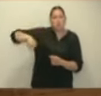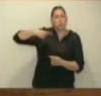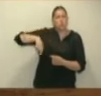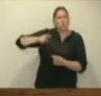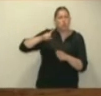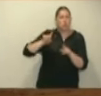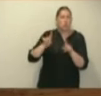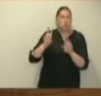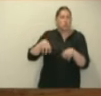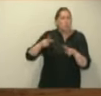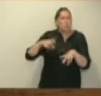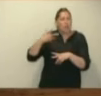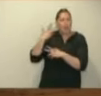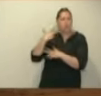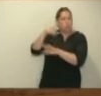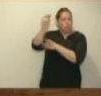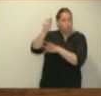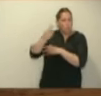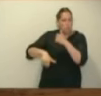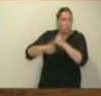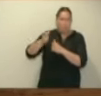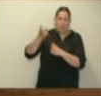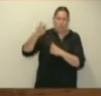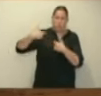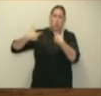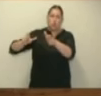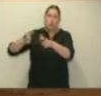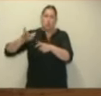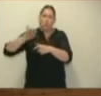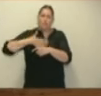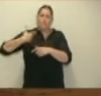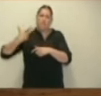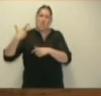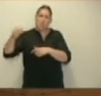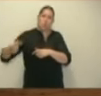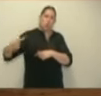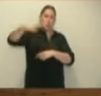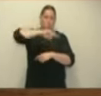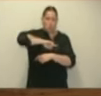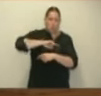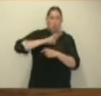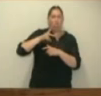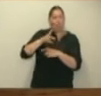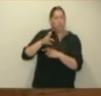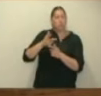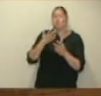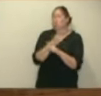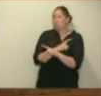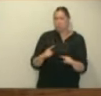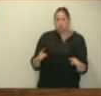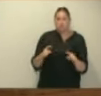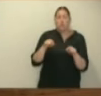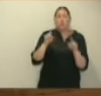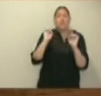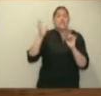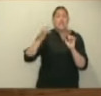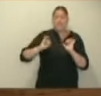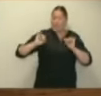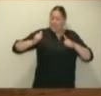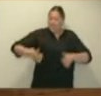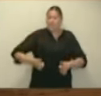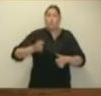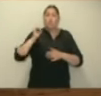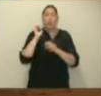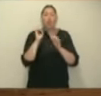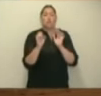grupo y espero que ningún grupo nos pretenda negar a nosotros ese derecho tampoco. Pues si hemos ejercido esta iniciativa legislativa es